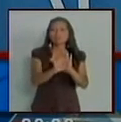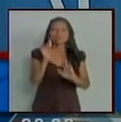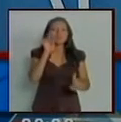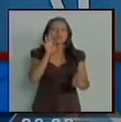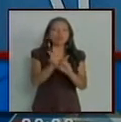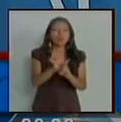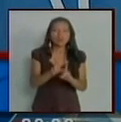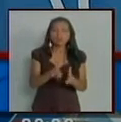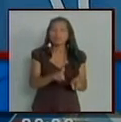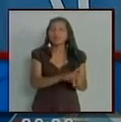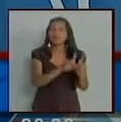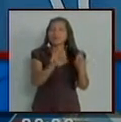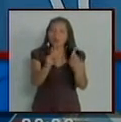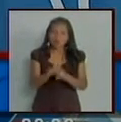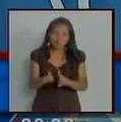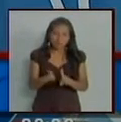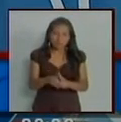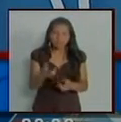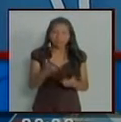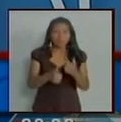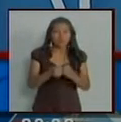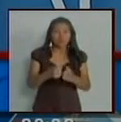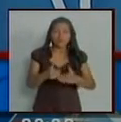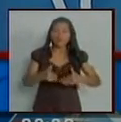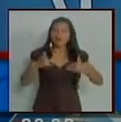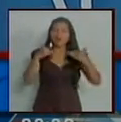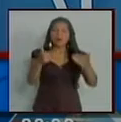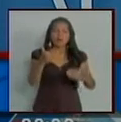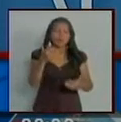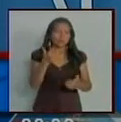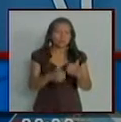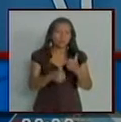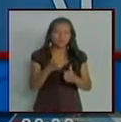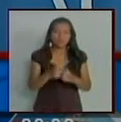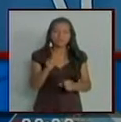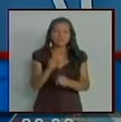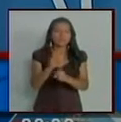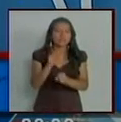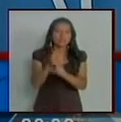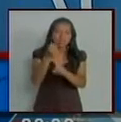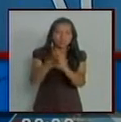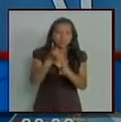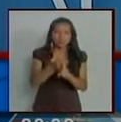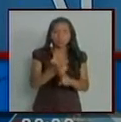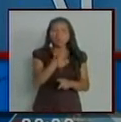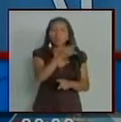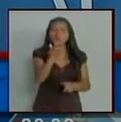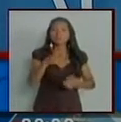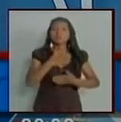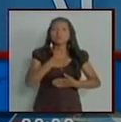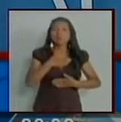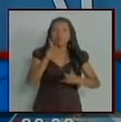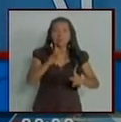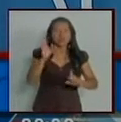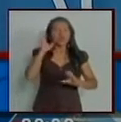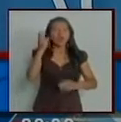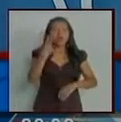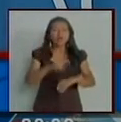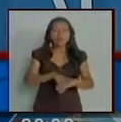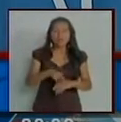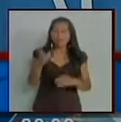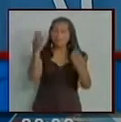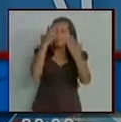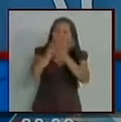sordera, si hablamos en términos mayores del problema. Así que mucha atención a esa gente, mucha colaboración,